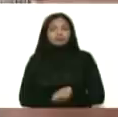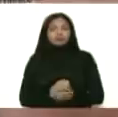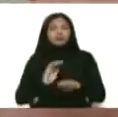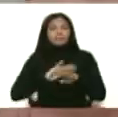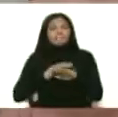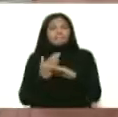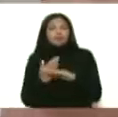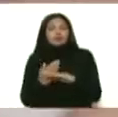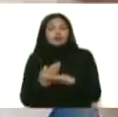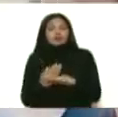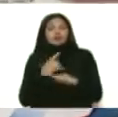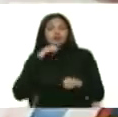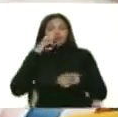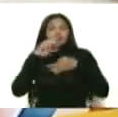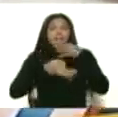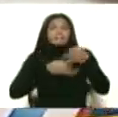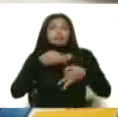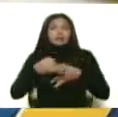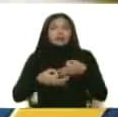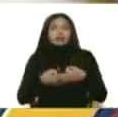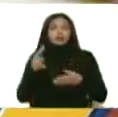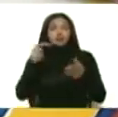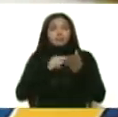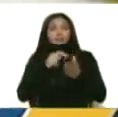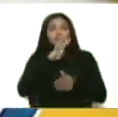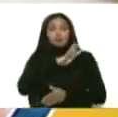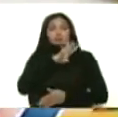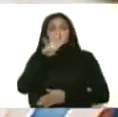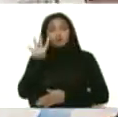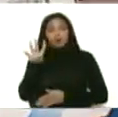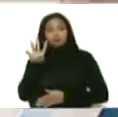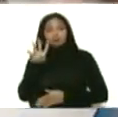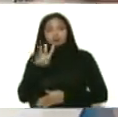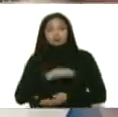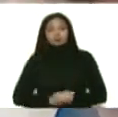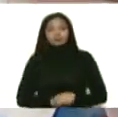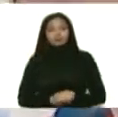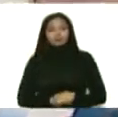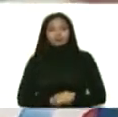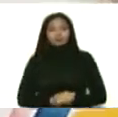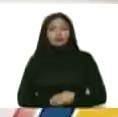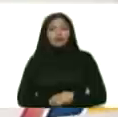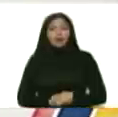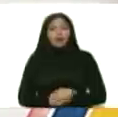cosa, esto tienen que multiplicarlo, estos 2.054 tienen que multiplicarlo